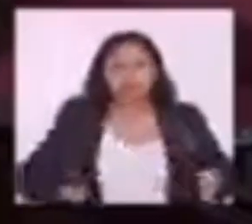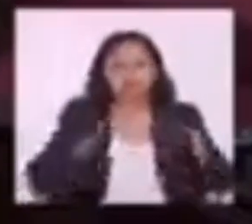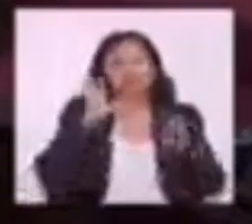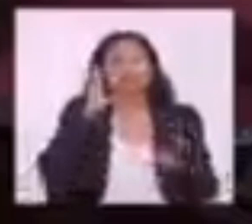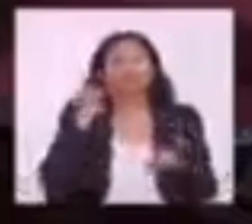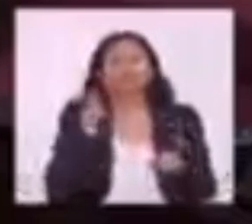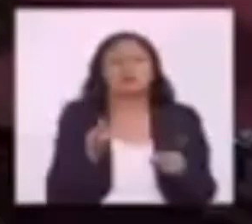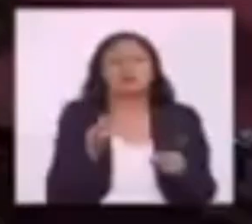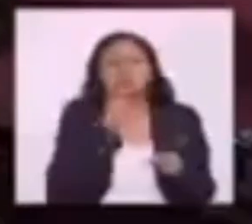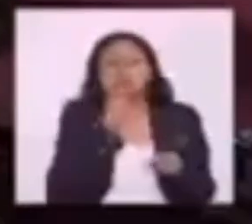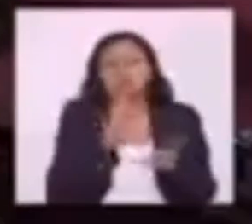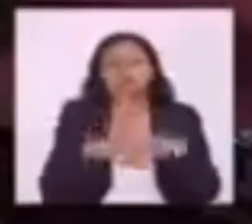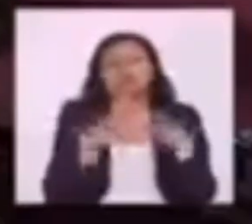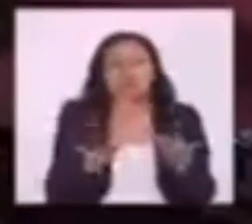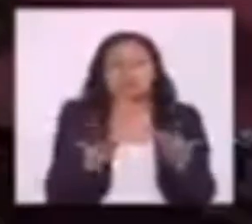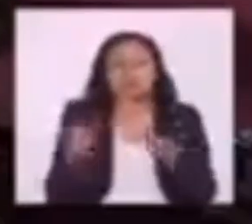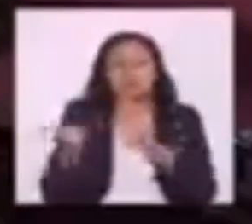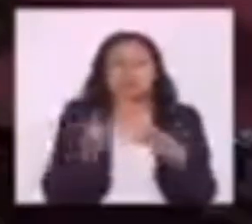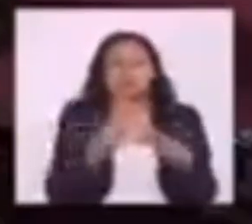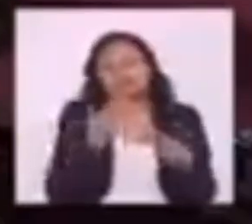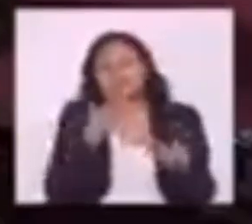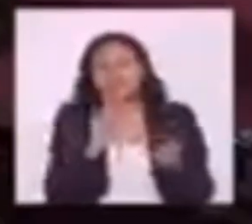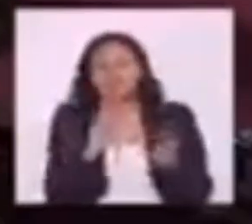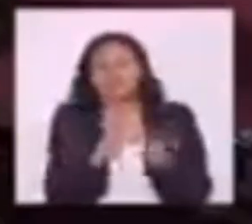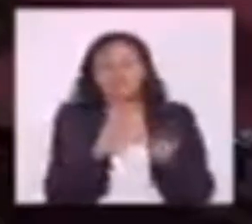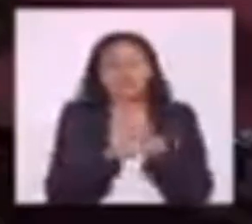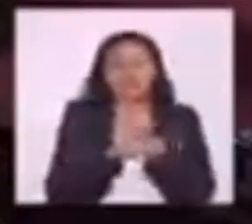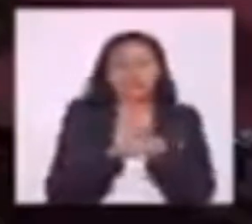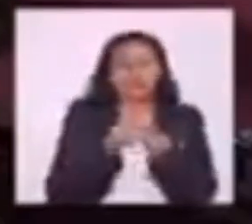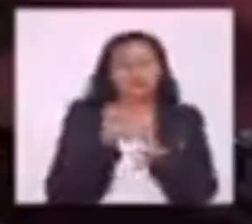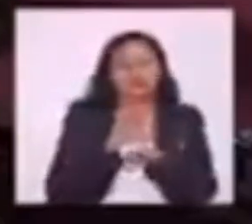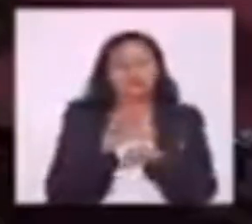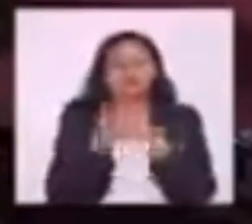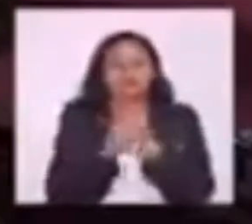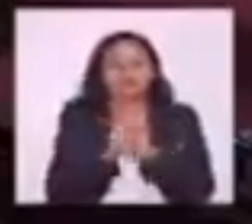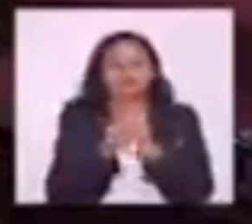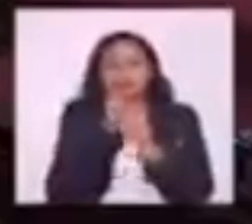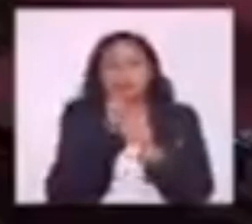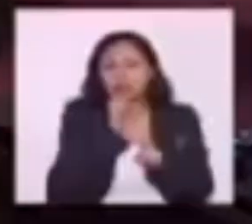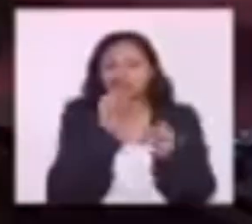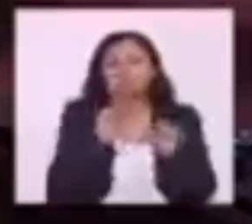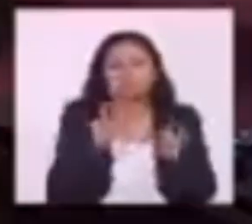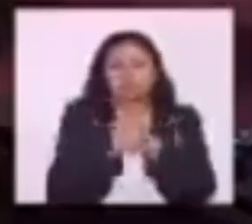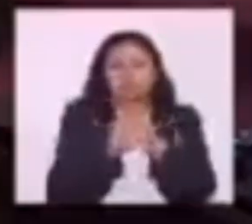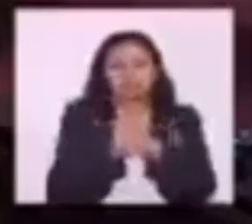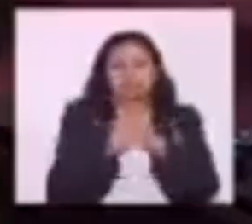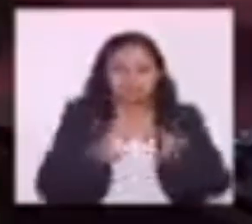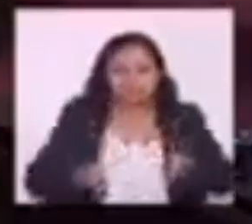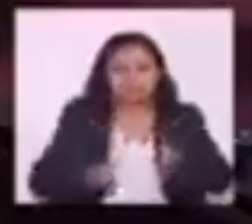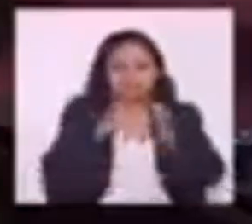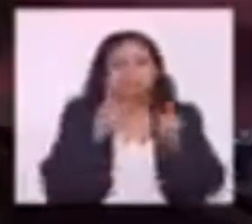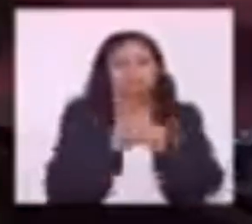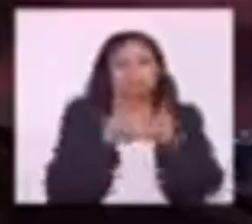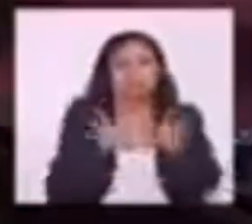esta es una privatización. A mí no me vengan con el cuento de que esta es una concesión, esta es una privatización de una ruta que